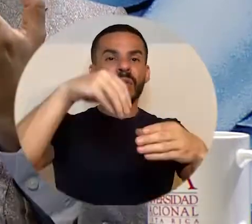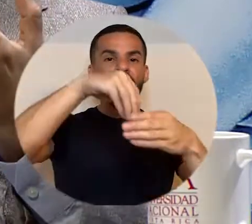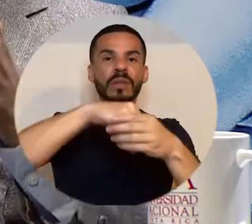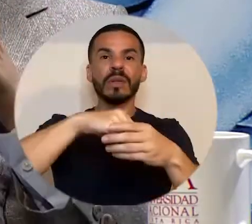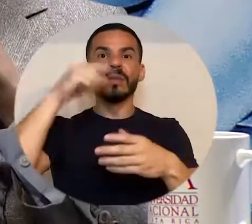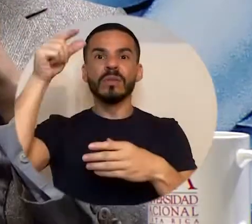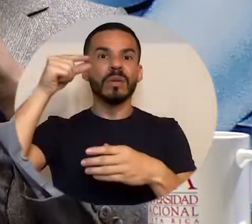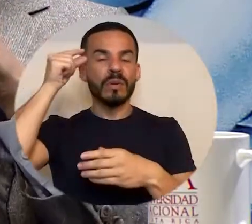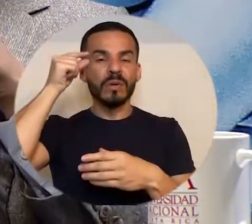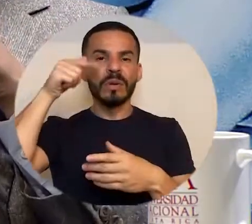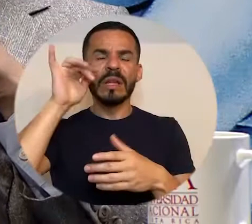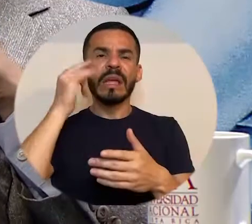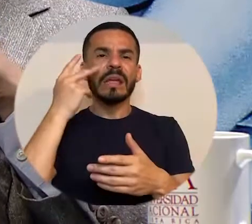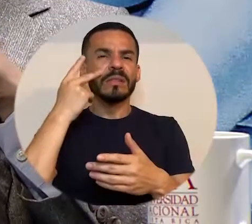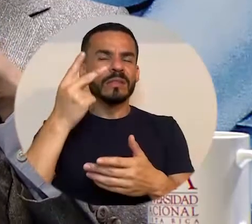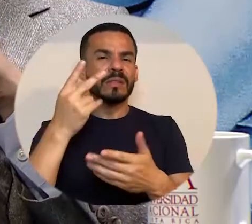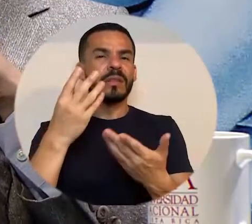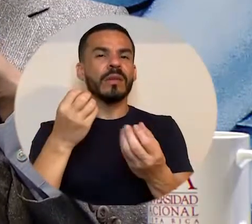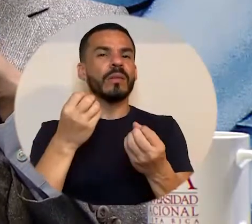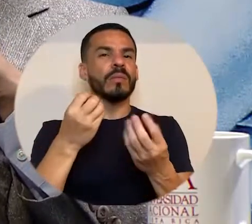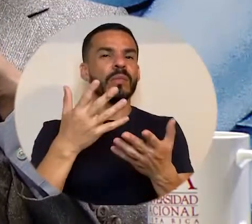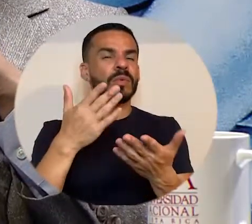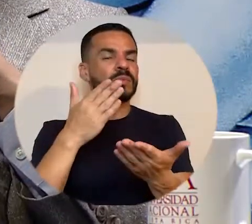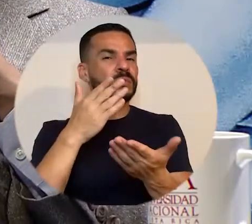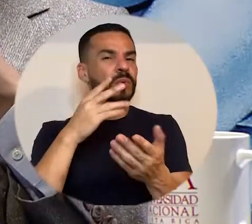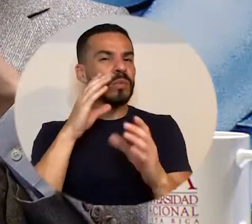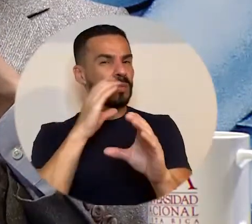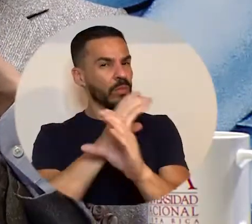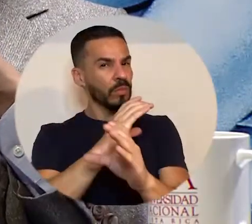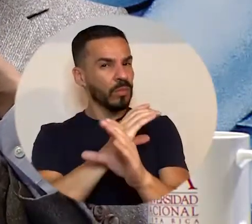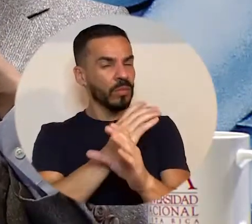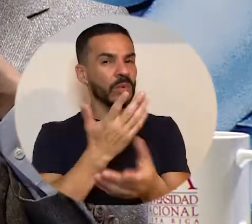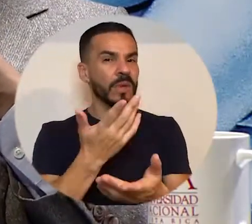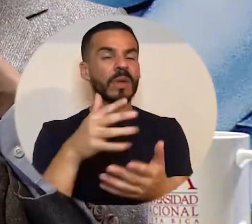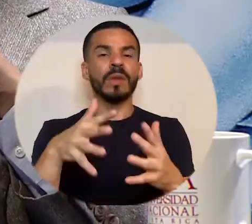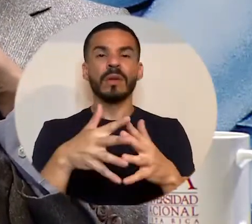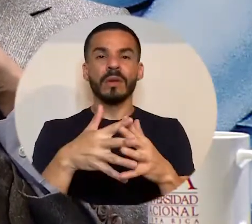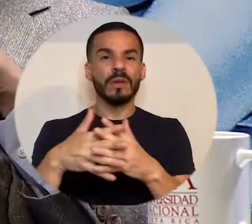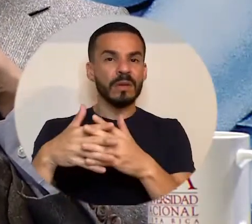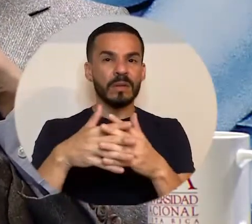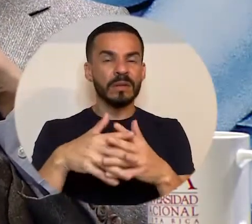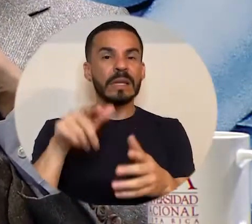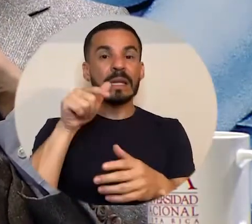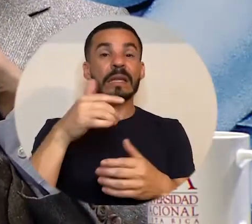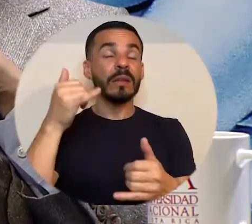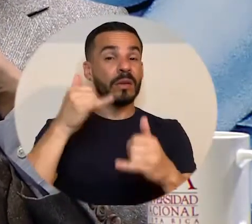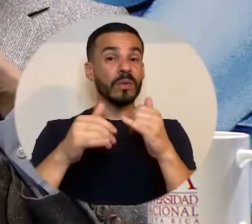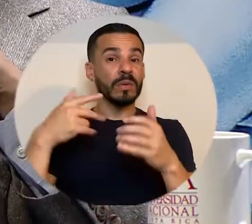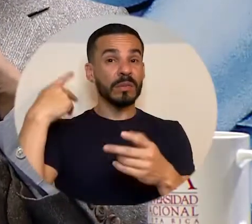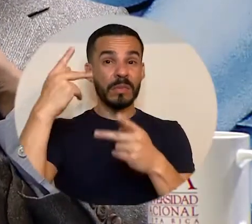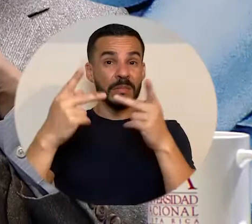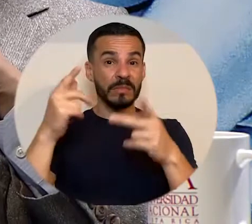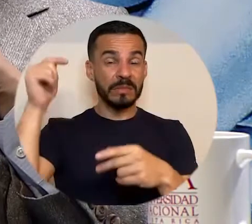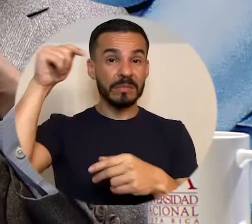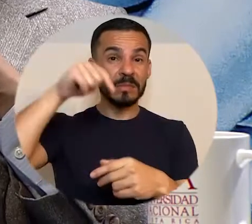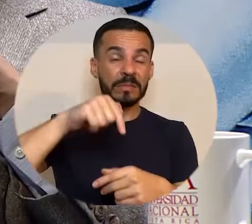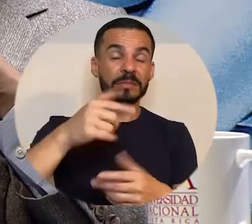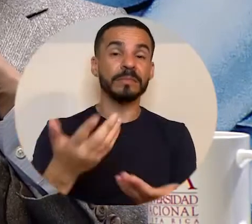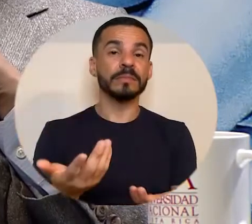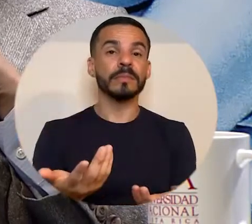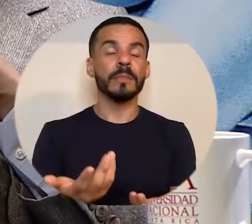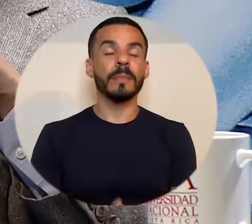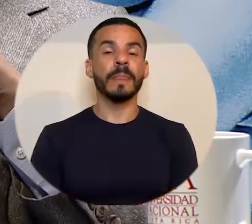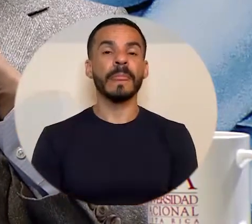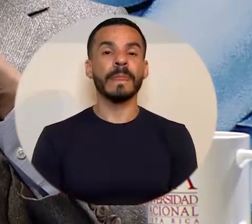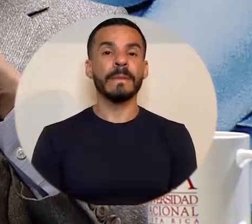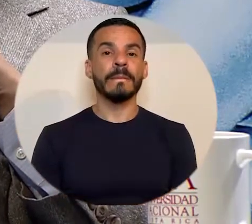quehacer del Estado. Eso se ve con mucho detenimiento en los Estados Unidos, y la última visita